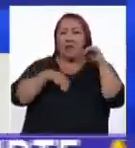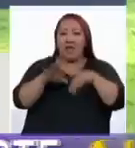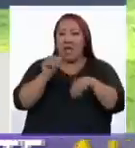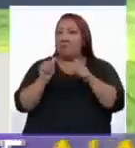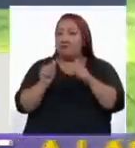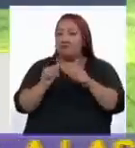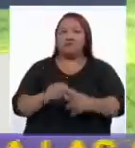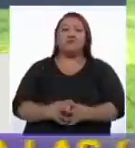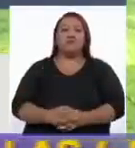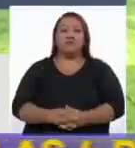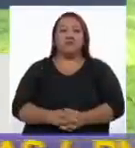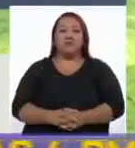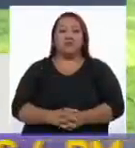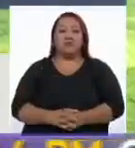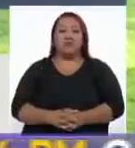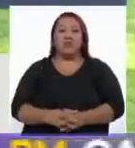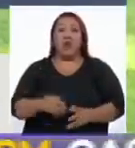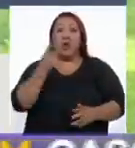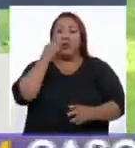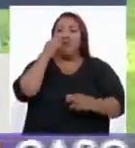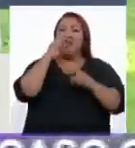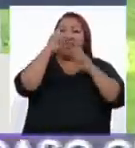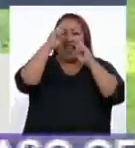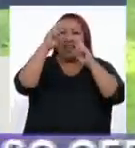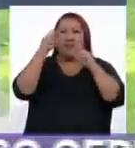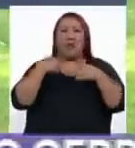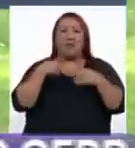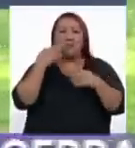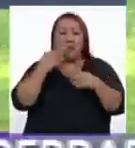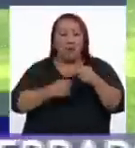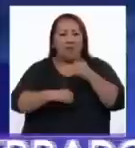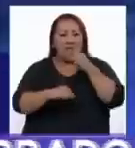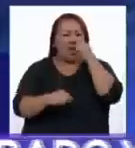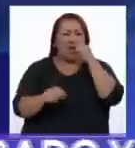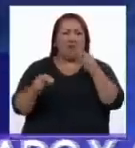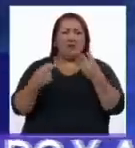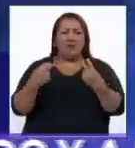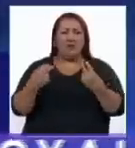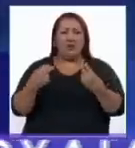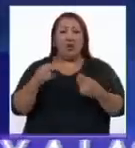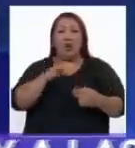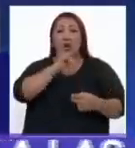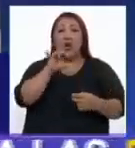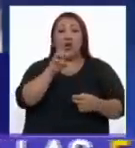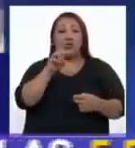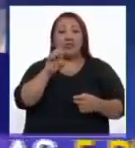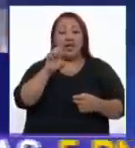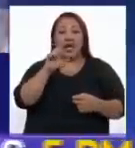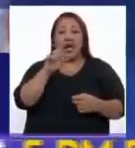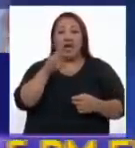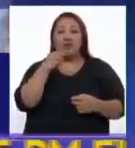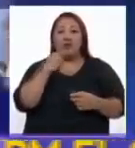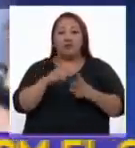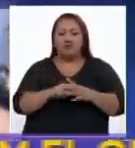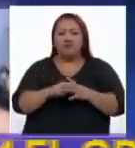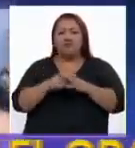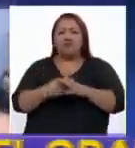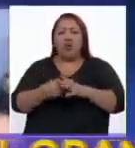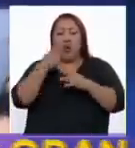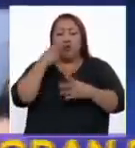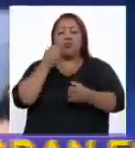pasado esto. Y el hombre sí, nos ha faltado el respeto delante de mi madre, delante de mi hija. José Carrión cuenta que todo empezó en el instante